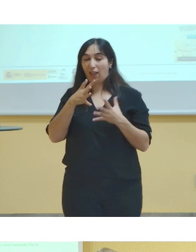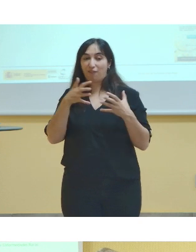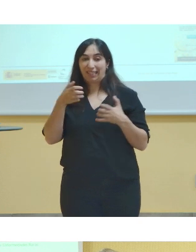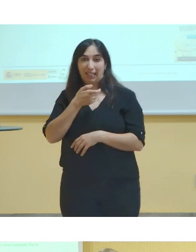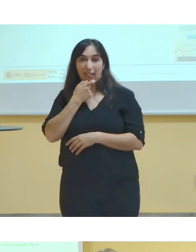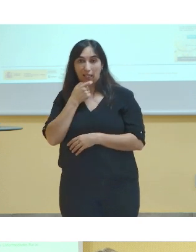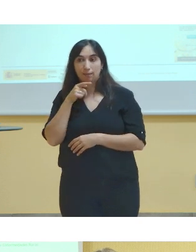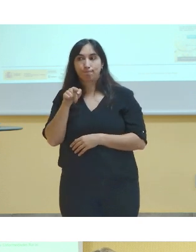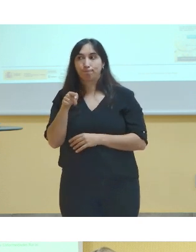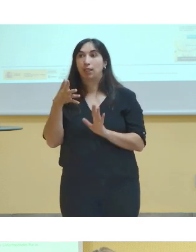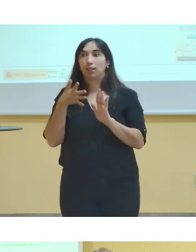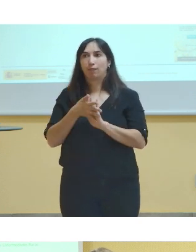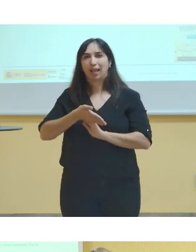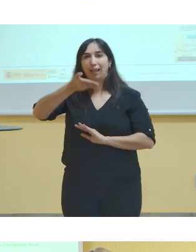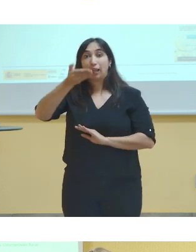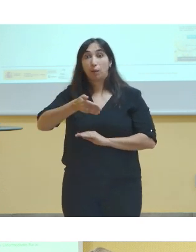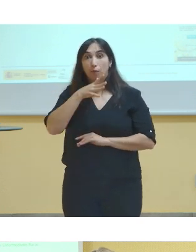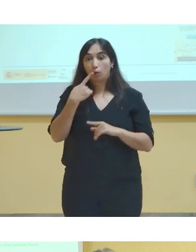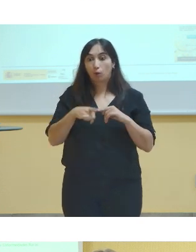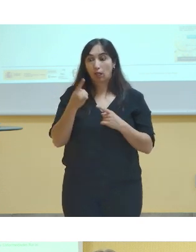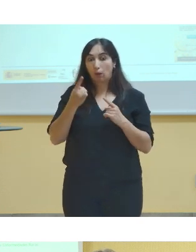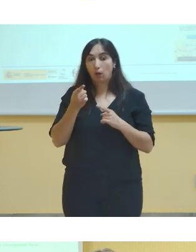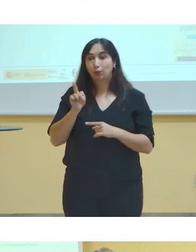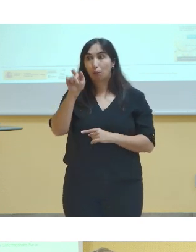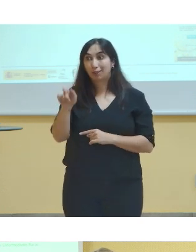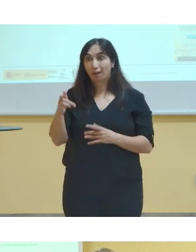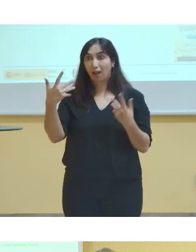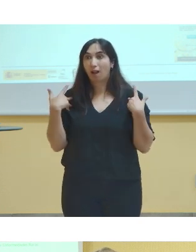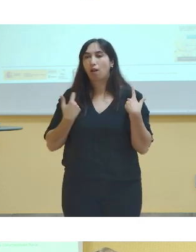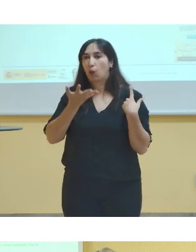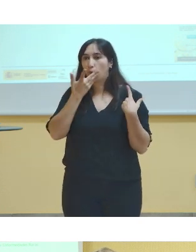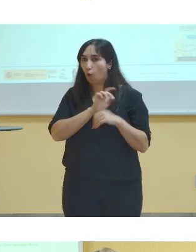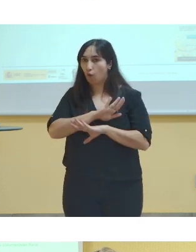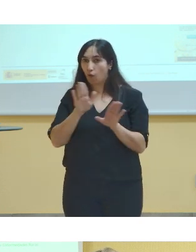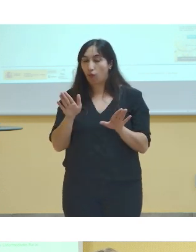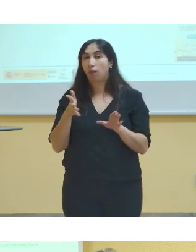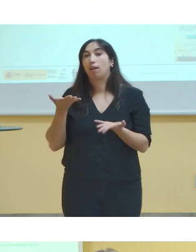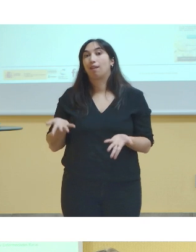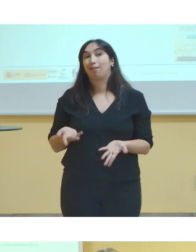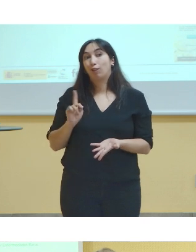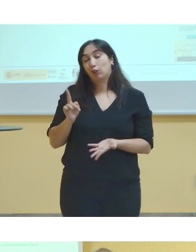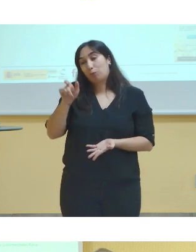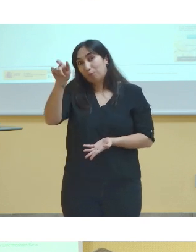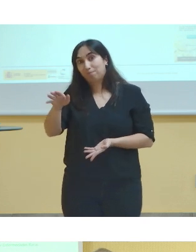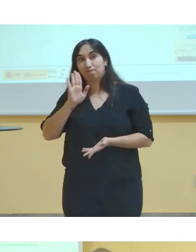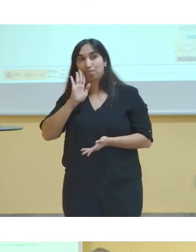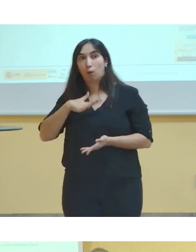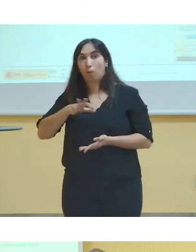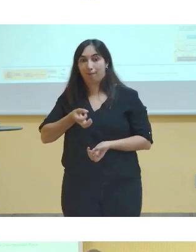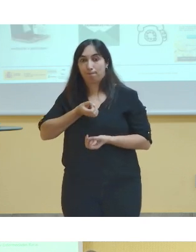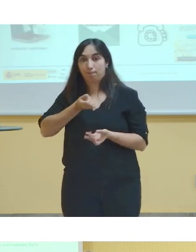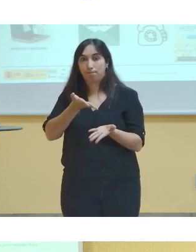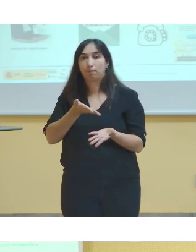y que tiene mucho valor, ya que hay algunas cuestiones que solo la persona afectada las conoce y que solo él o ella lo puede